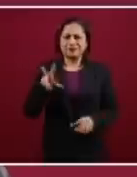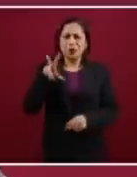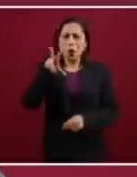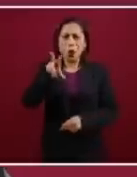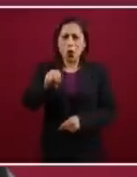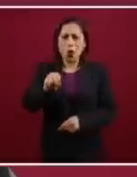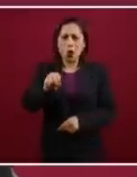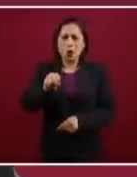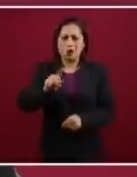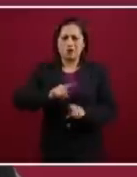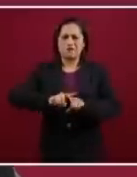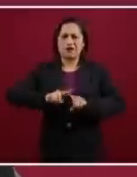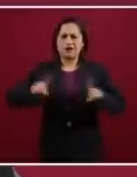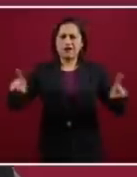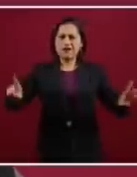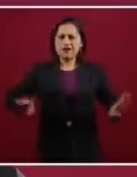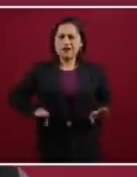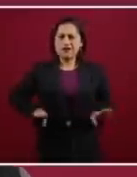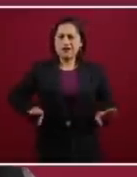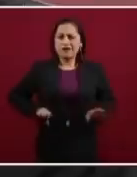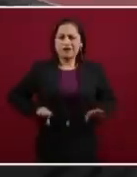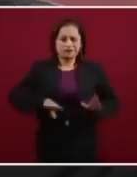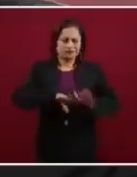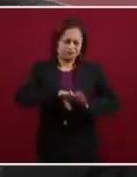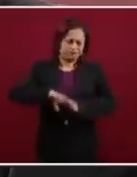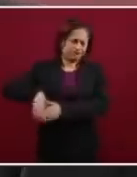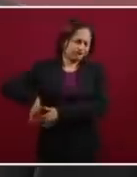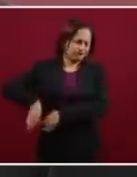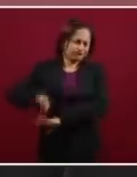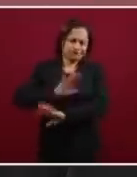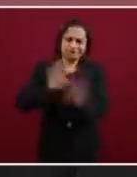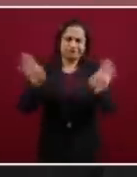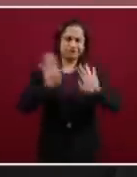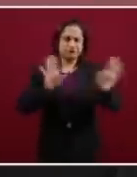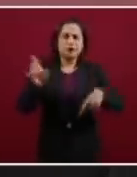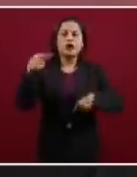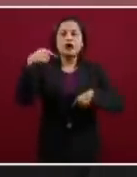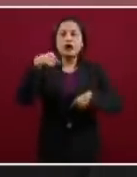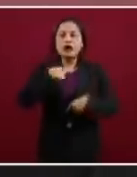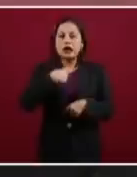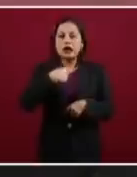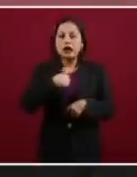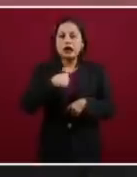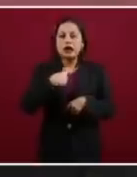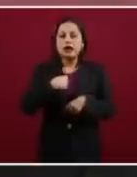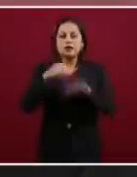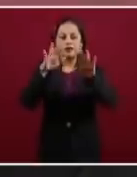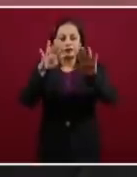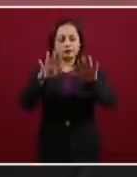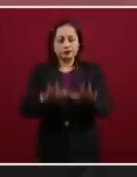este es otro asunto esto es pacificar al país